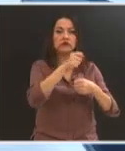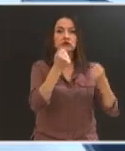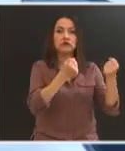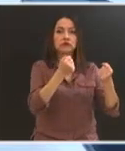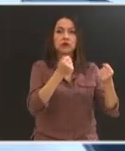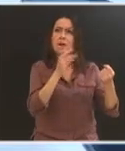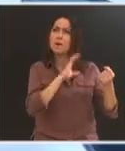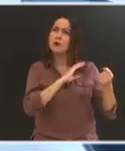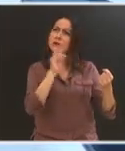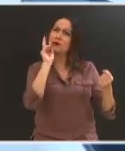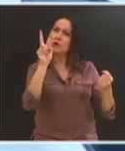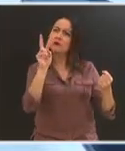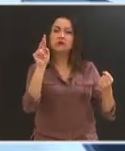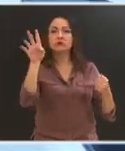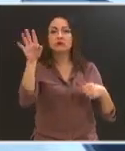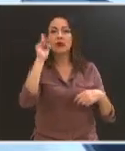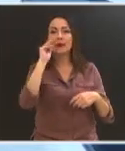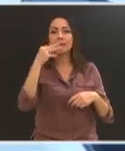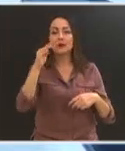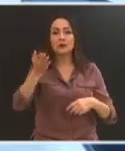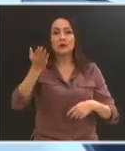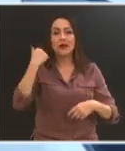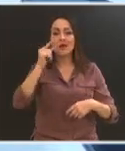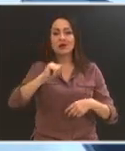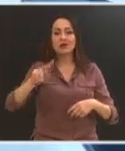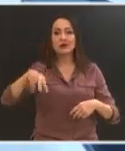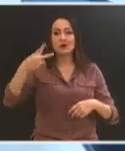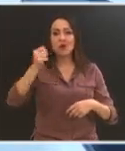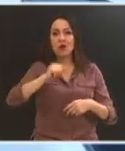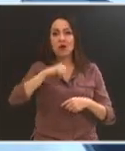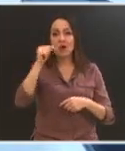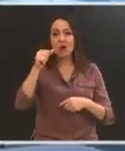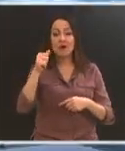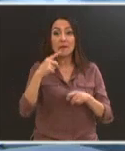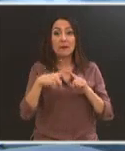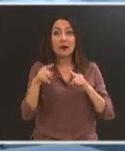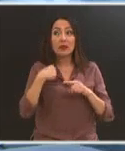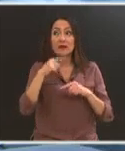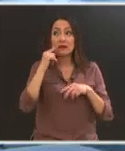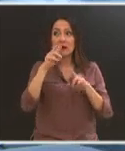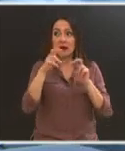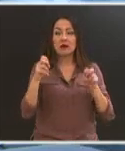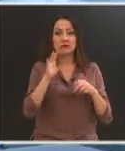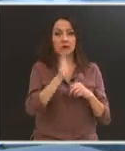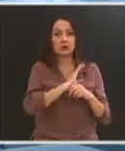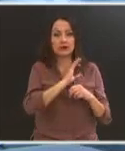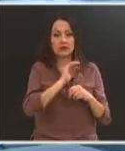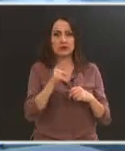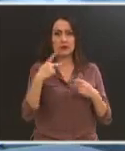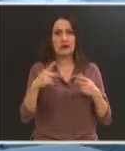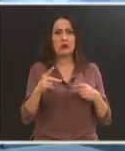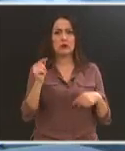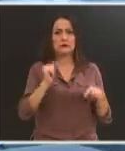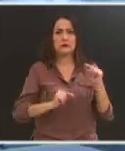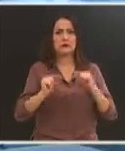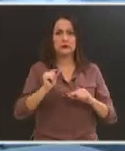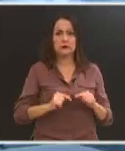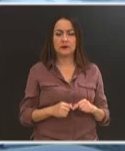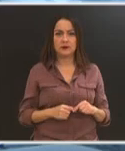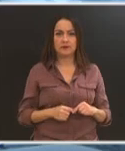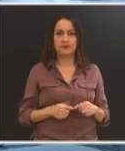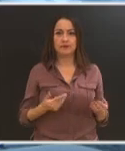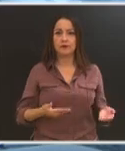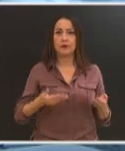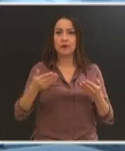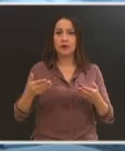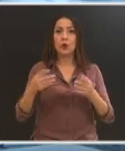Fuerza Pública el miércoles anterior en Río Segundo de Alajuela. Según el análisis policial, este peligroso químico sería llevado hasta